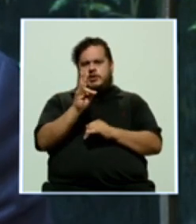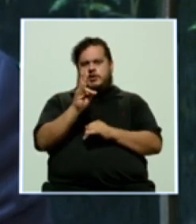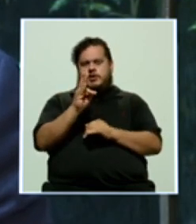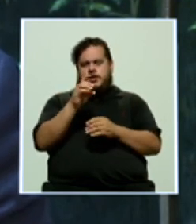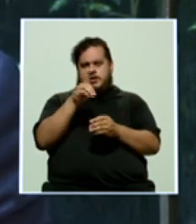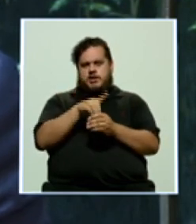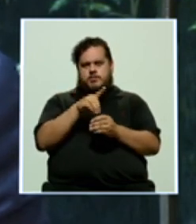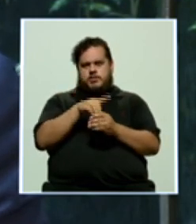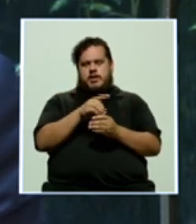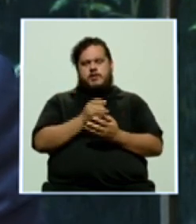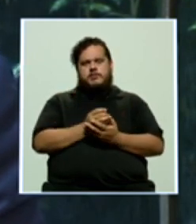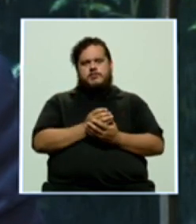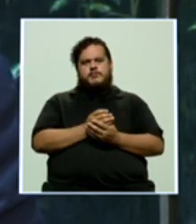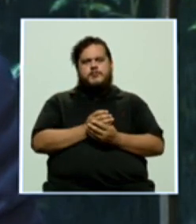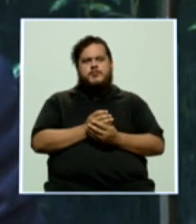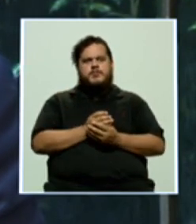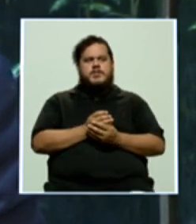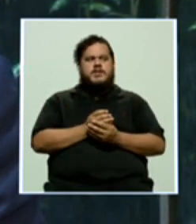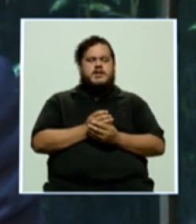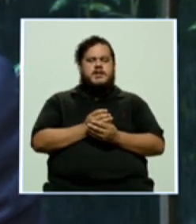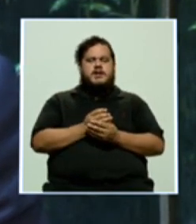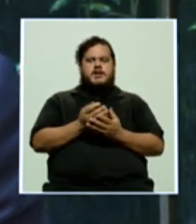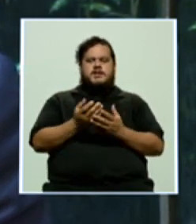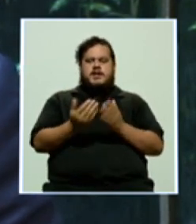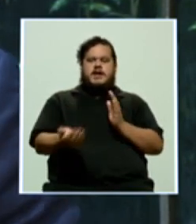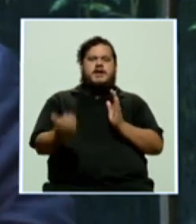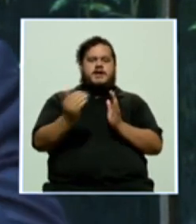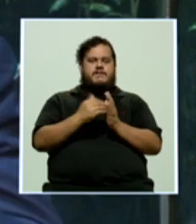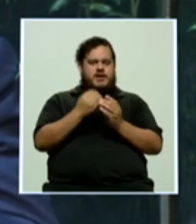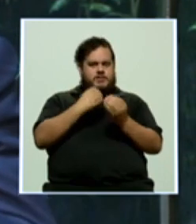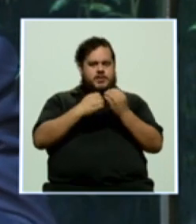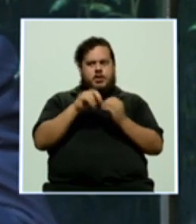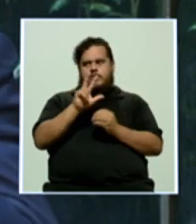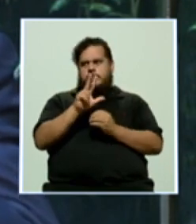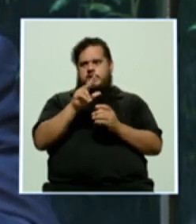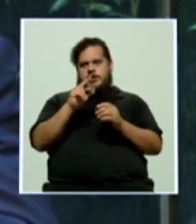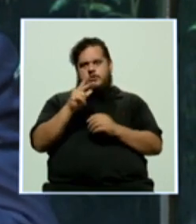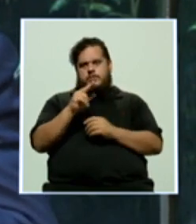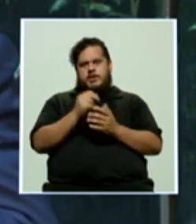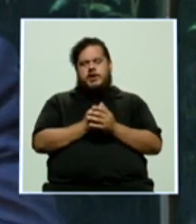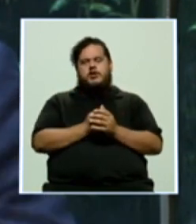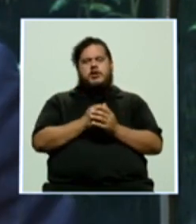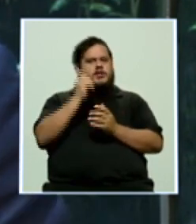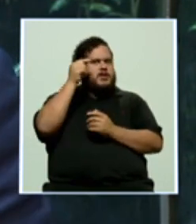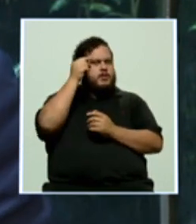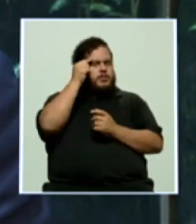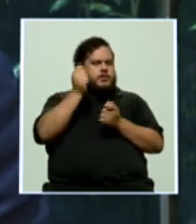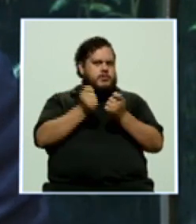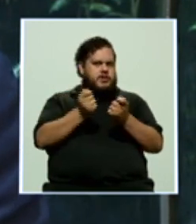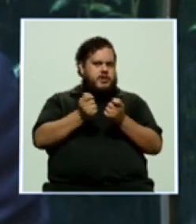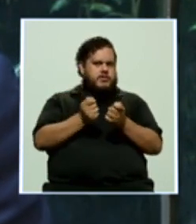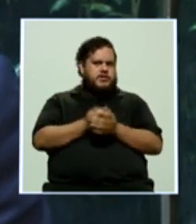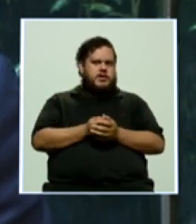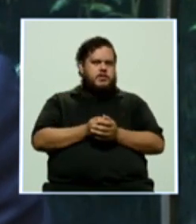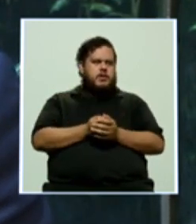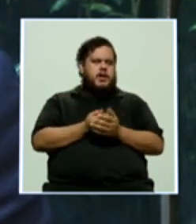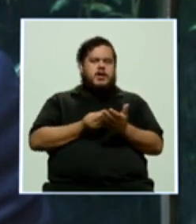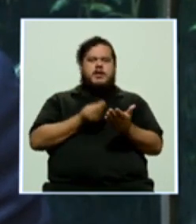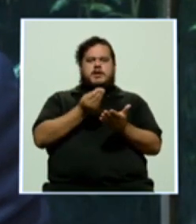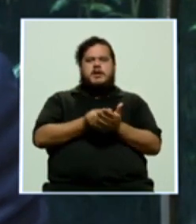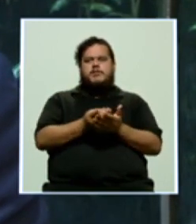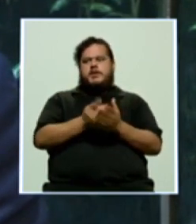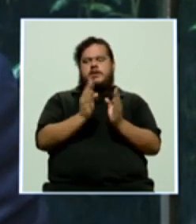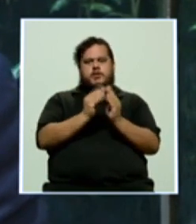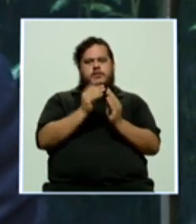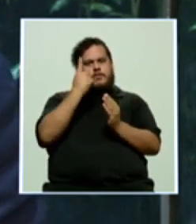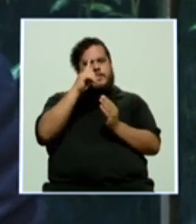diputados ser realimentados por los 3 compañeros del gobierno de administración que integramos esa comisión para